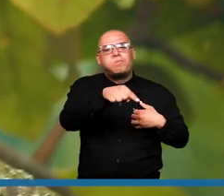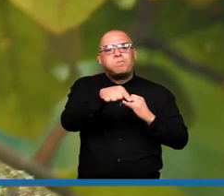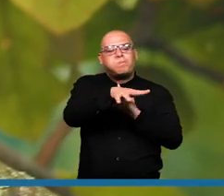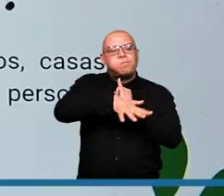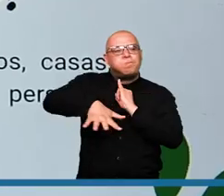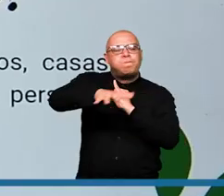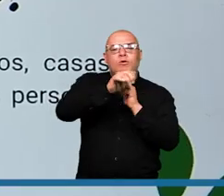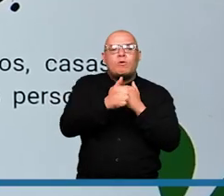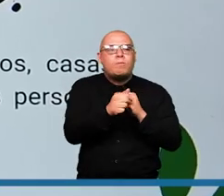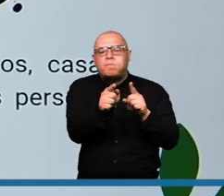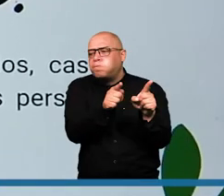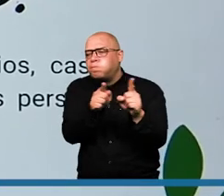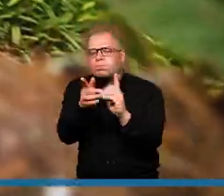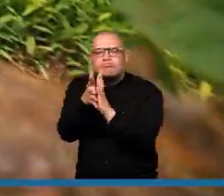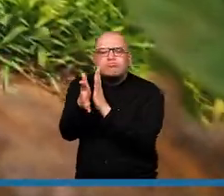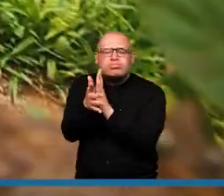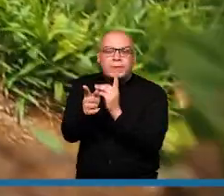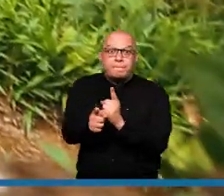Aburrá.